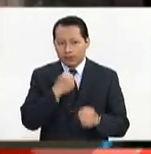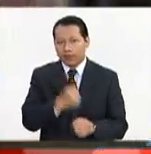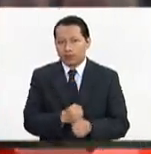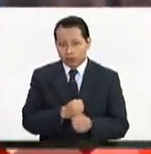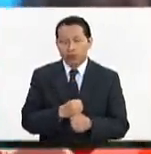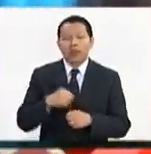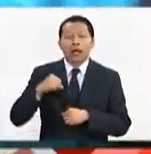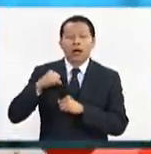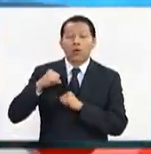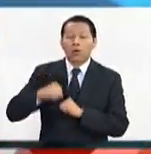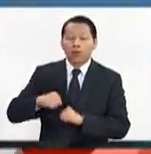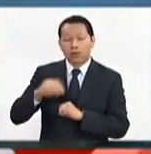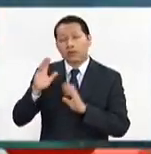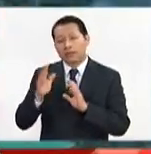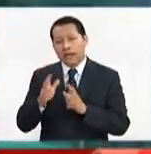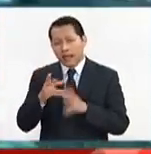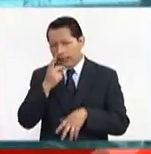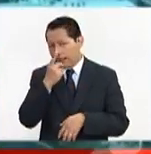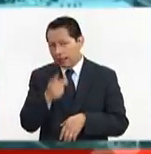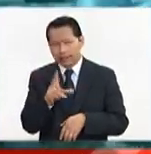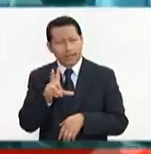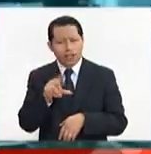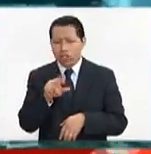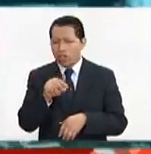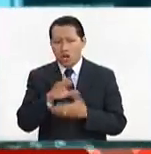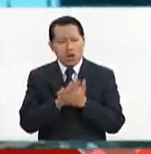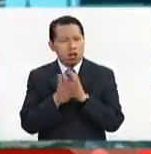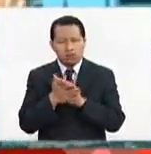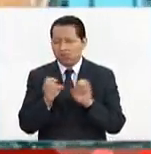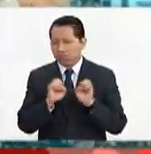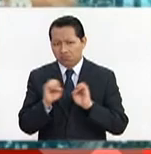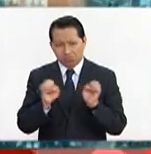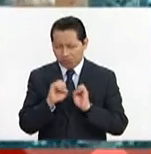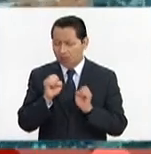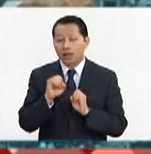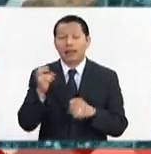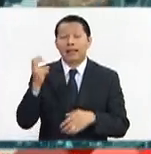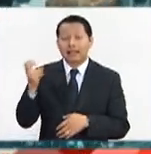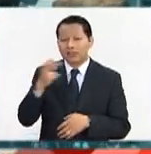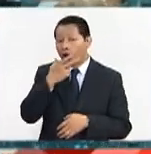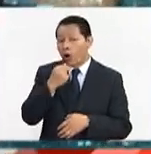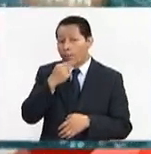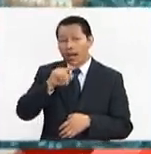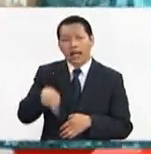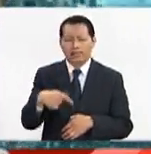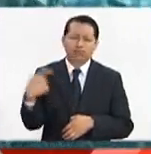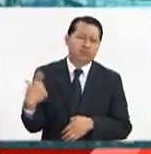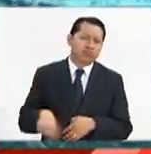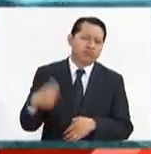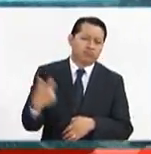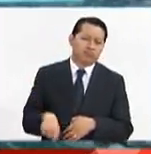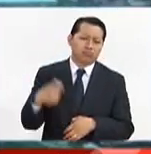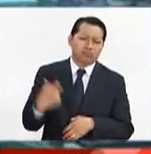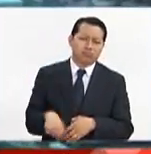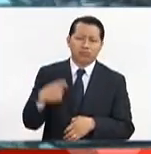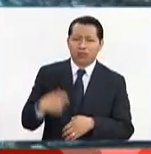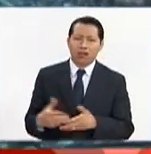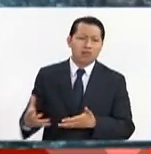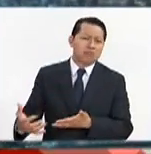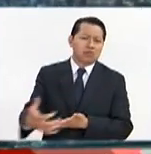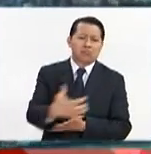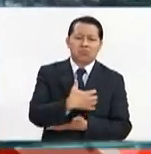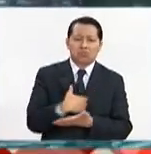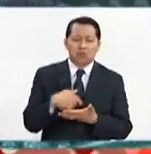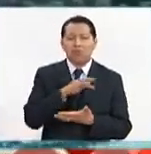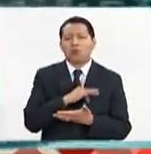quien las autoridades ya deslindaron de cualquier complicidad. Paddock era un millonario que hizo gran parte de su fortuna